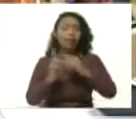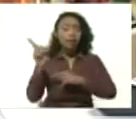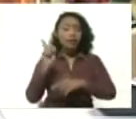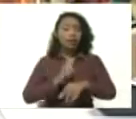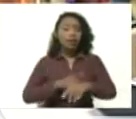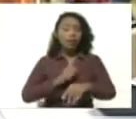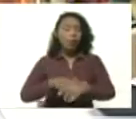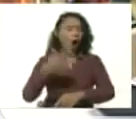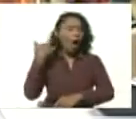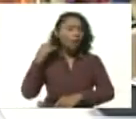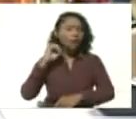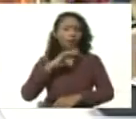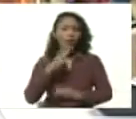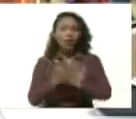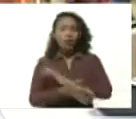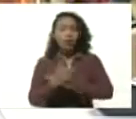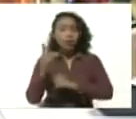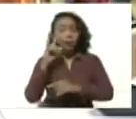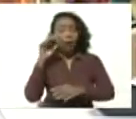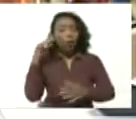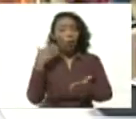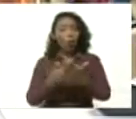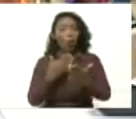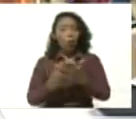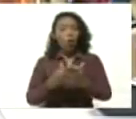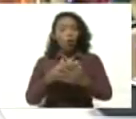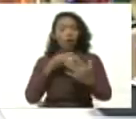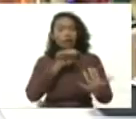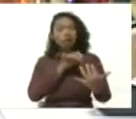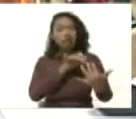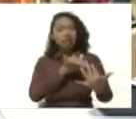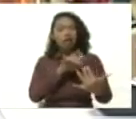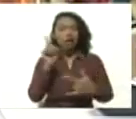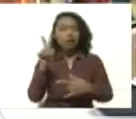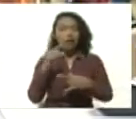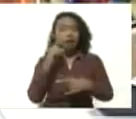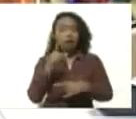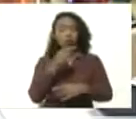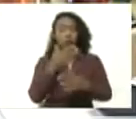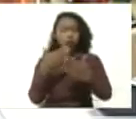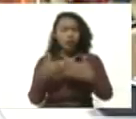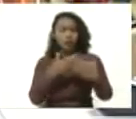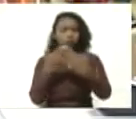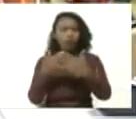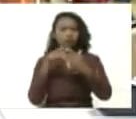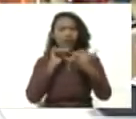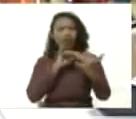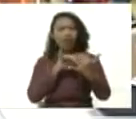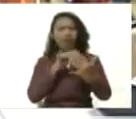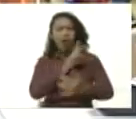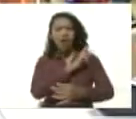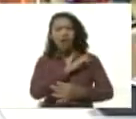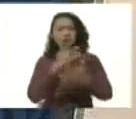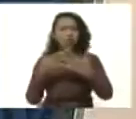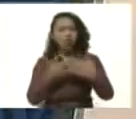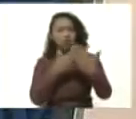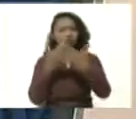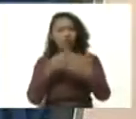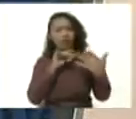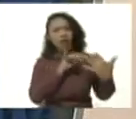época. Y para justificar una guerra, almirante, usted es estudioso de la guerra, general en jefe, son estudiosos de la